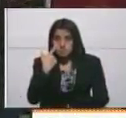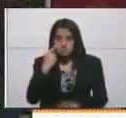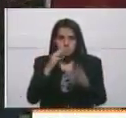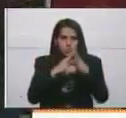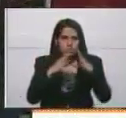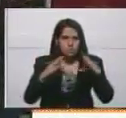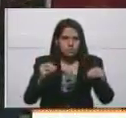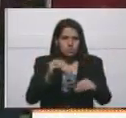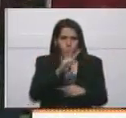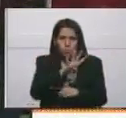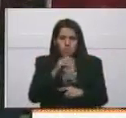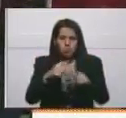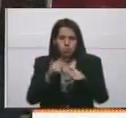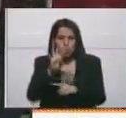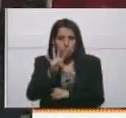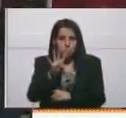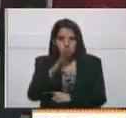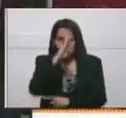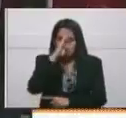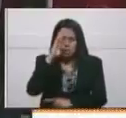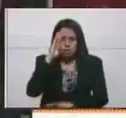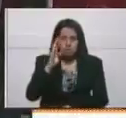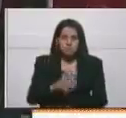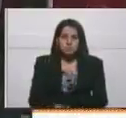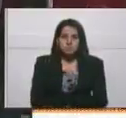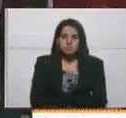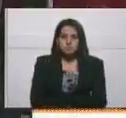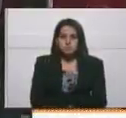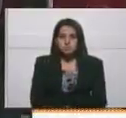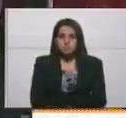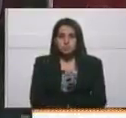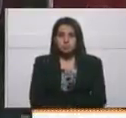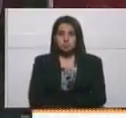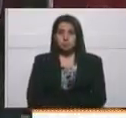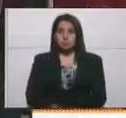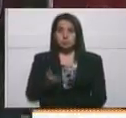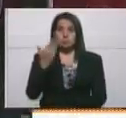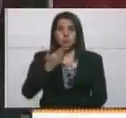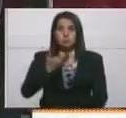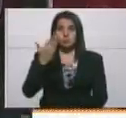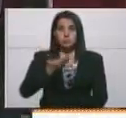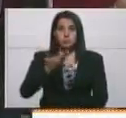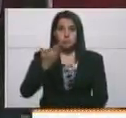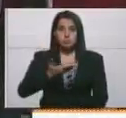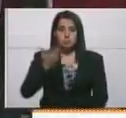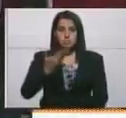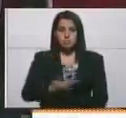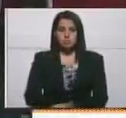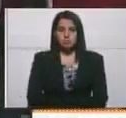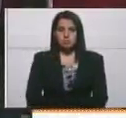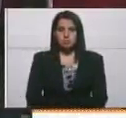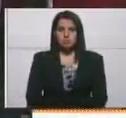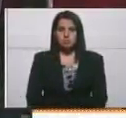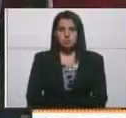del 4x4, Diosdado. Es muy importante, la estructura del 4x4.